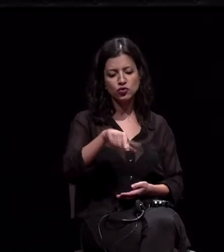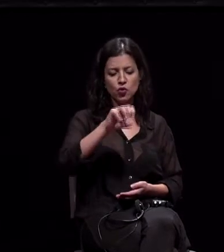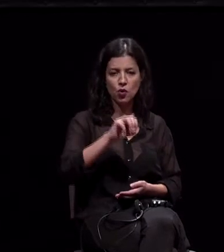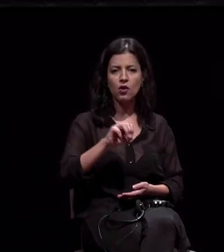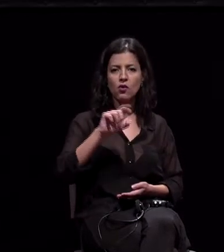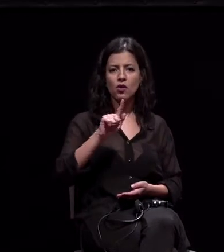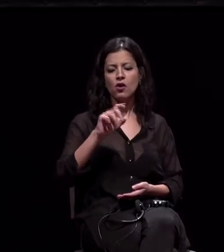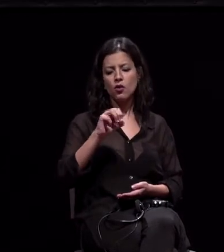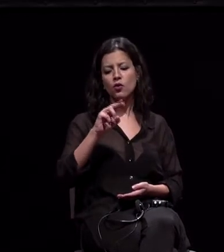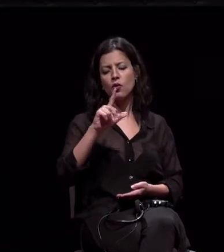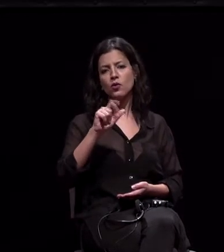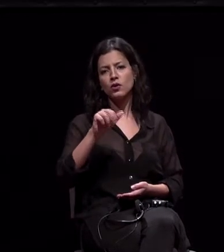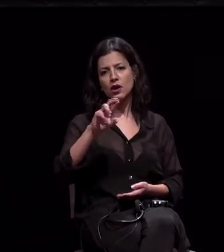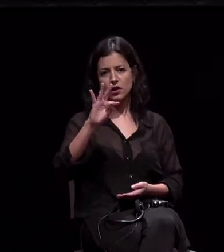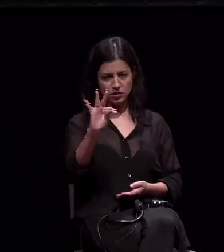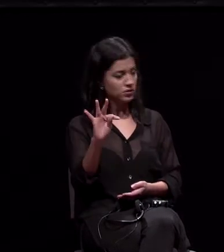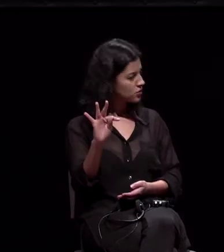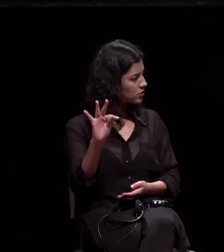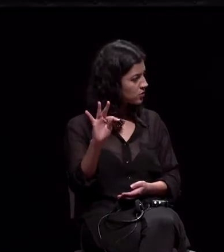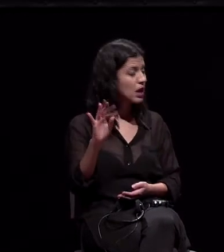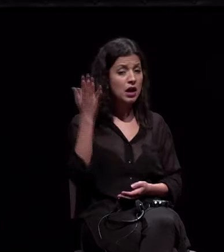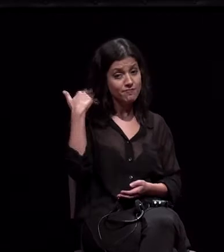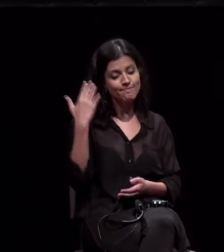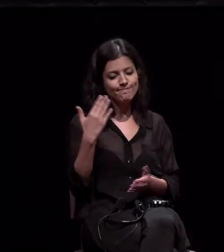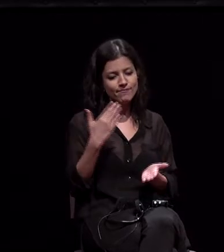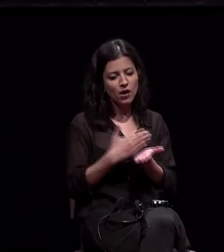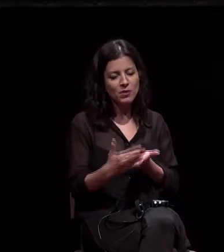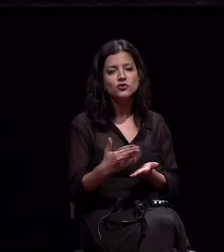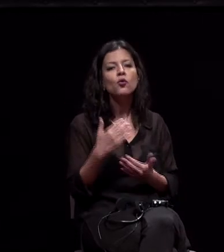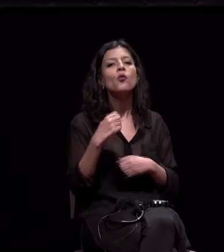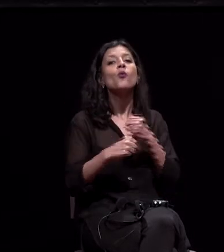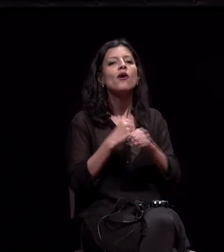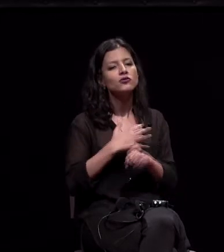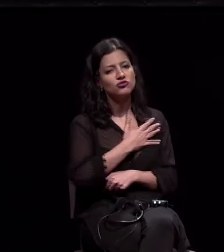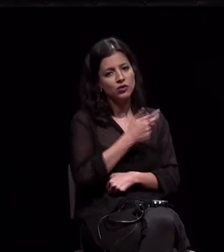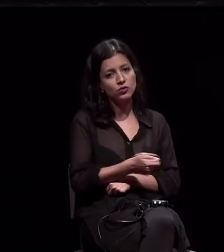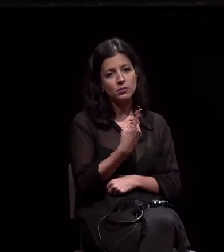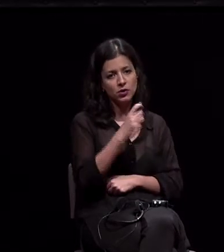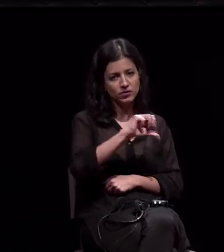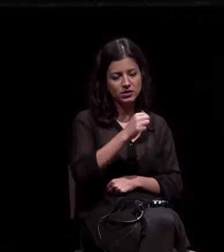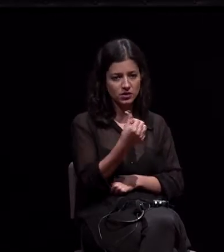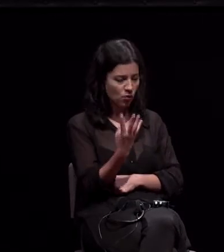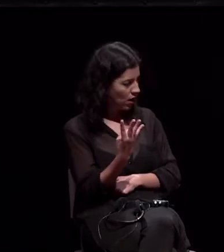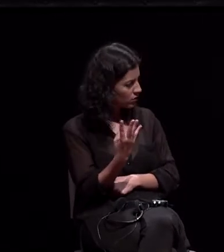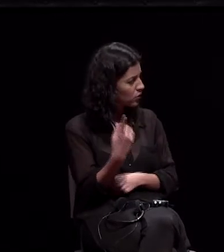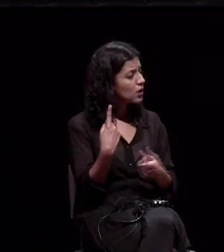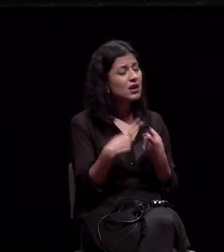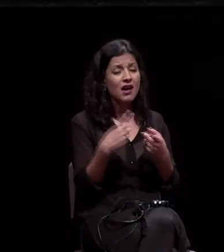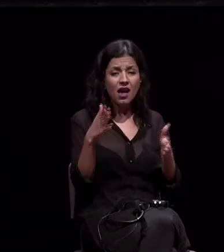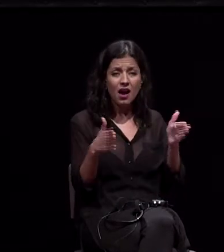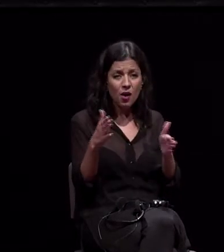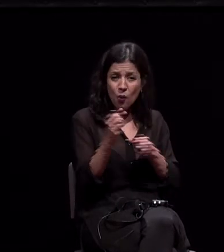terminan infelizmente en un golpe de Estado en el año 64. Porque fueron una serie de rupturas muy